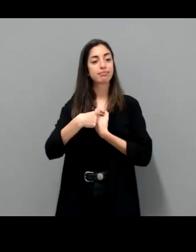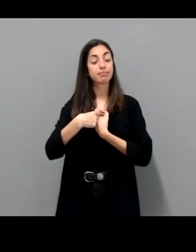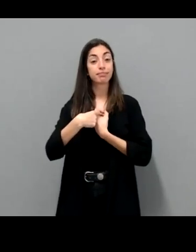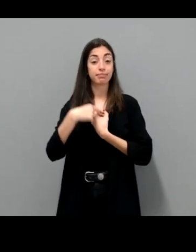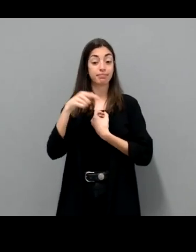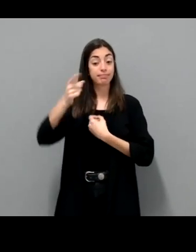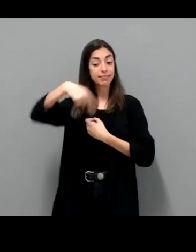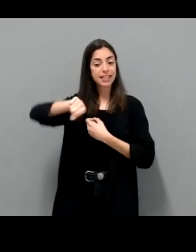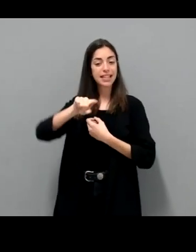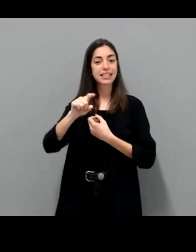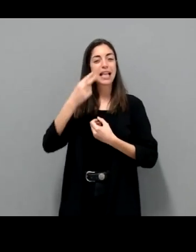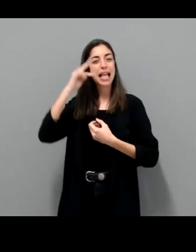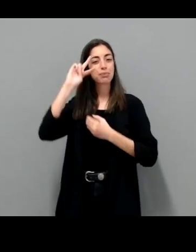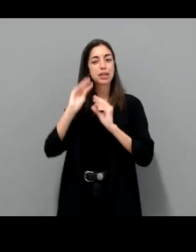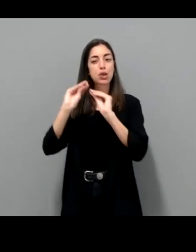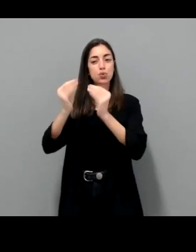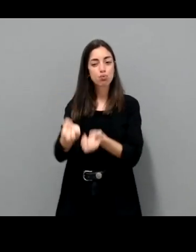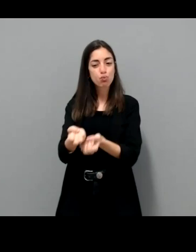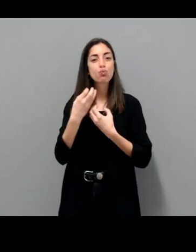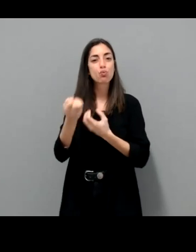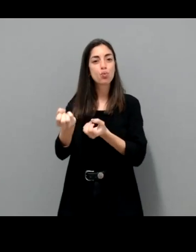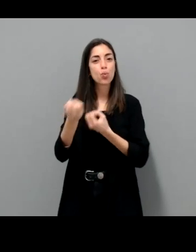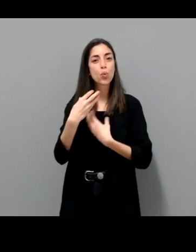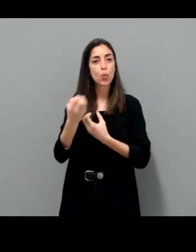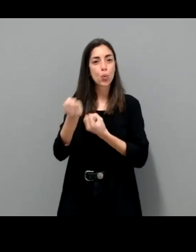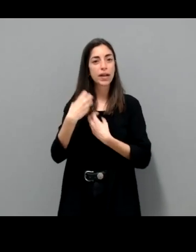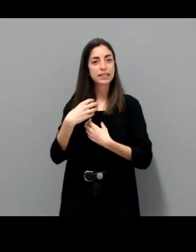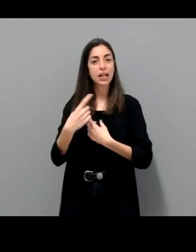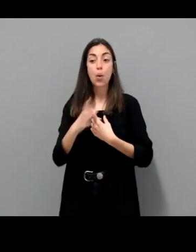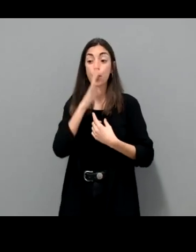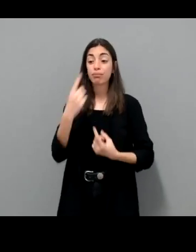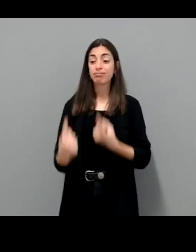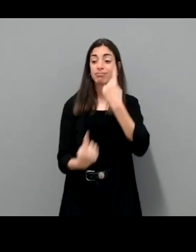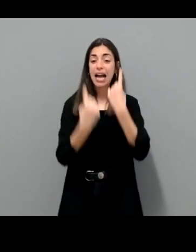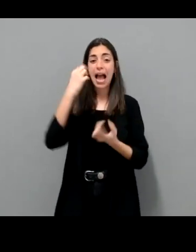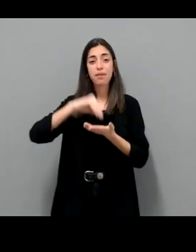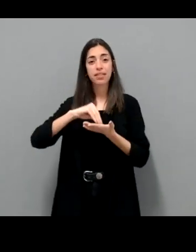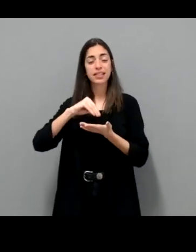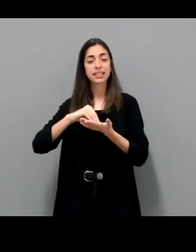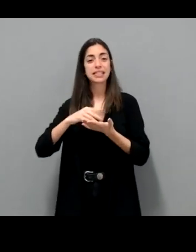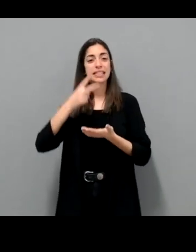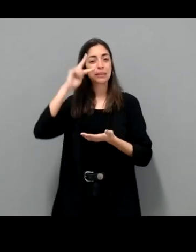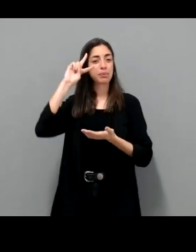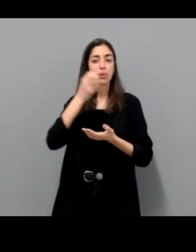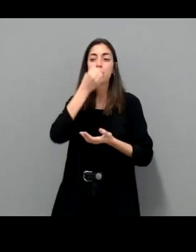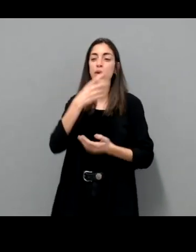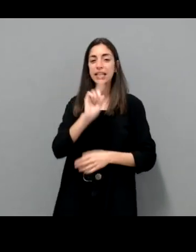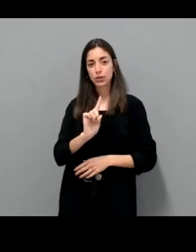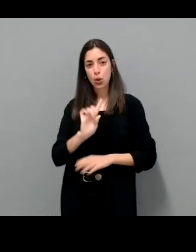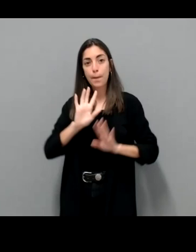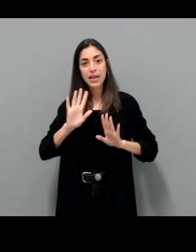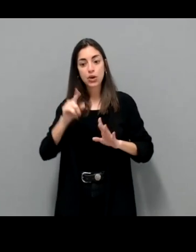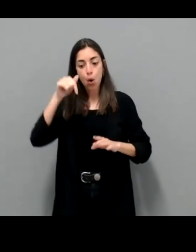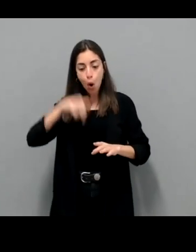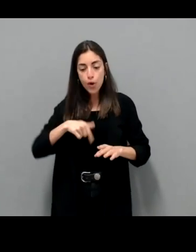contándonos esas experiencias que viven. A veces no son experiencias buenas, pero que hoy con todo lo que nos vais